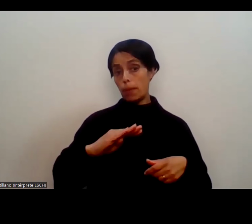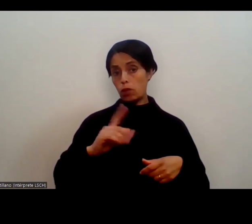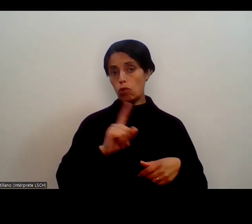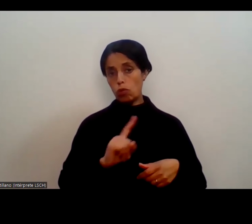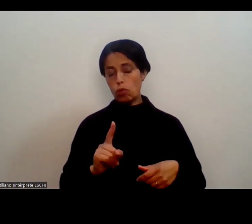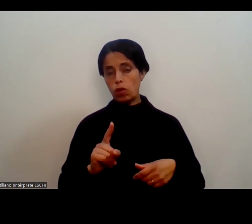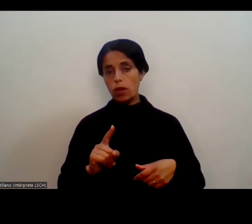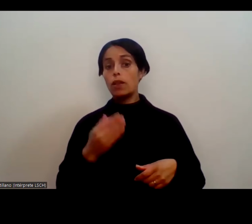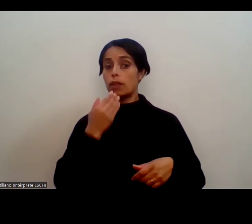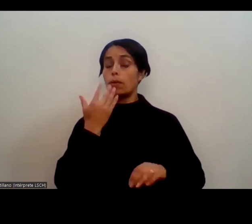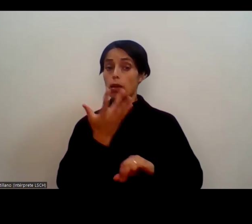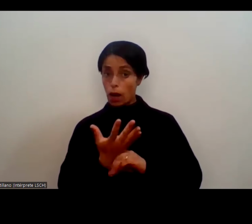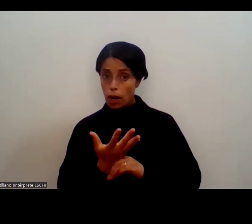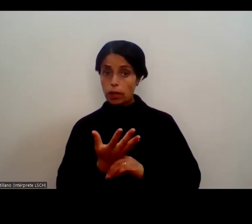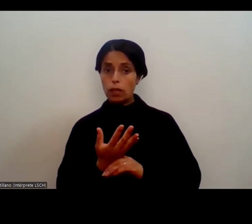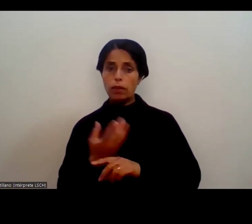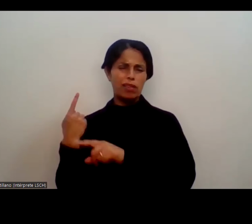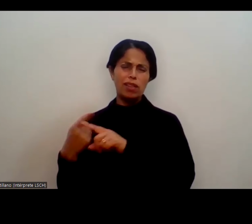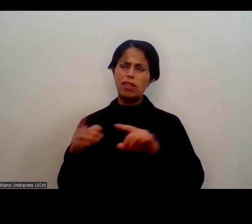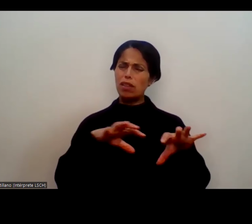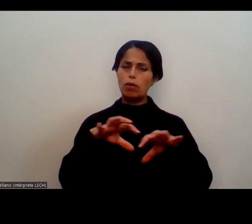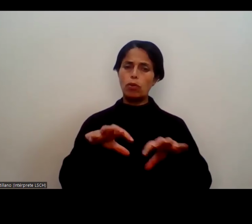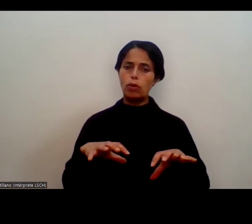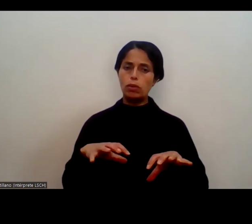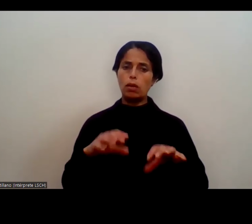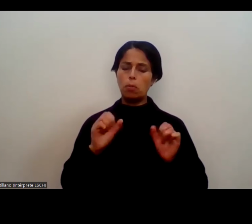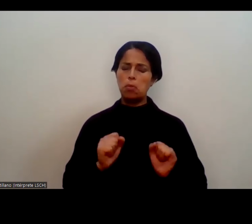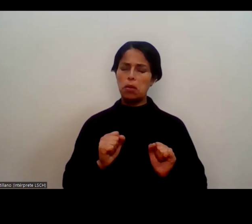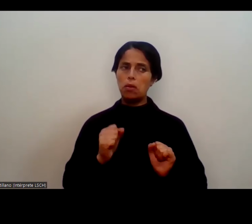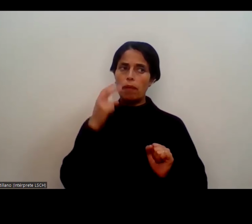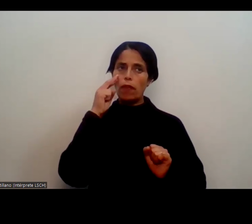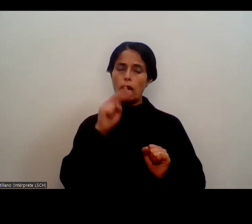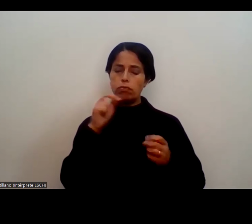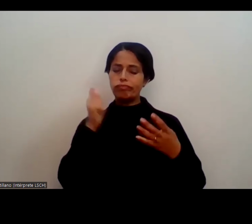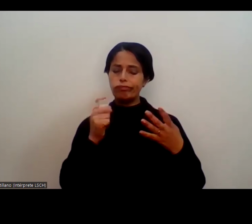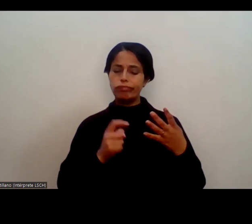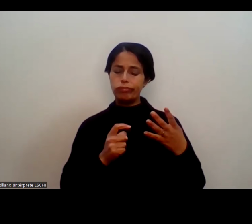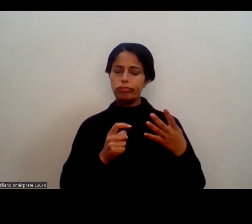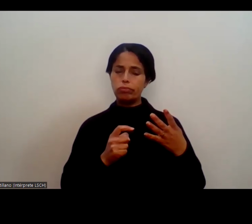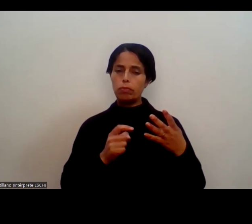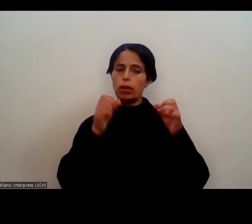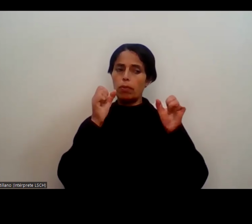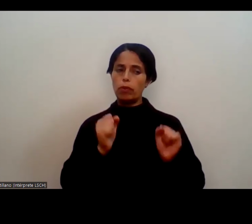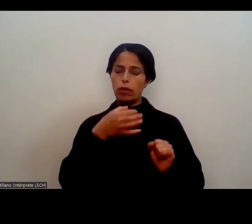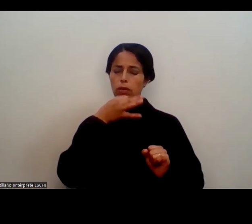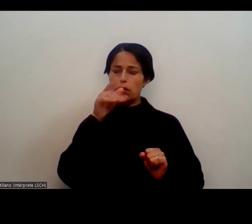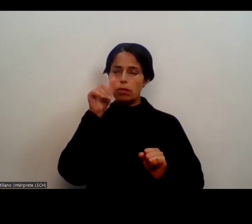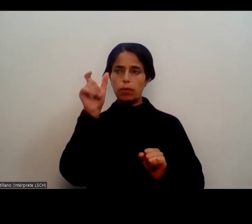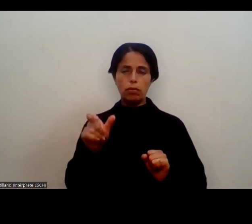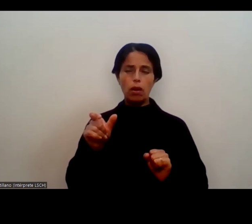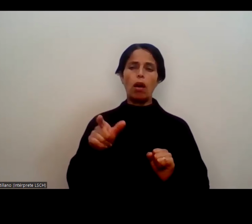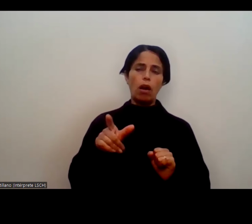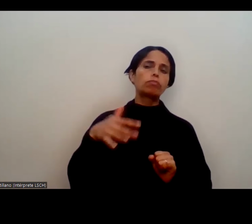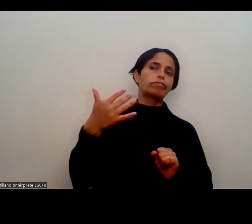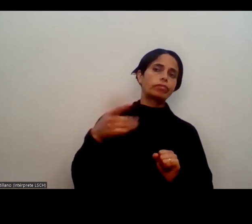ocurre. Entonces, son todas variables que uno va considerando para establecer estatus. Y resulta que